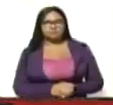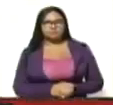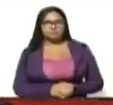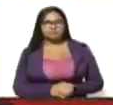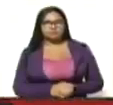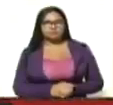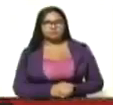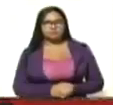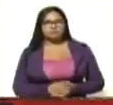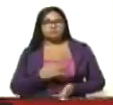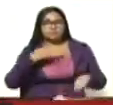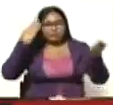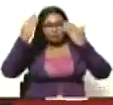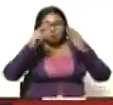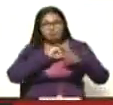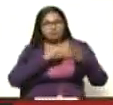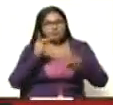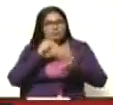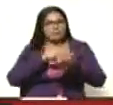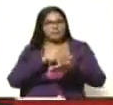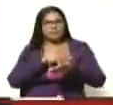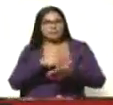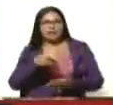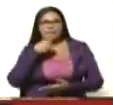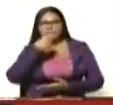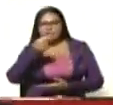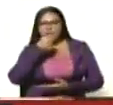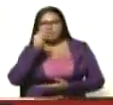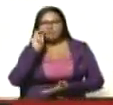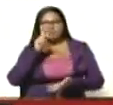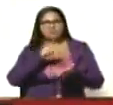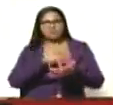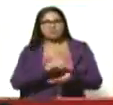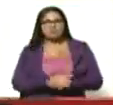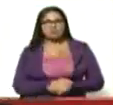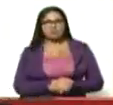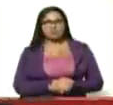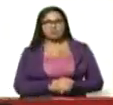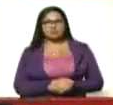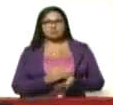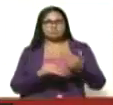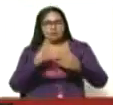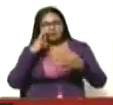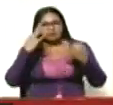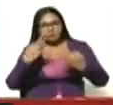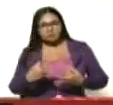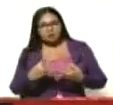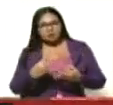Y saludo a otra fuerza aquí presente, que son los periodistas, que van a asegurar